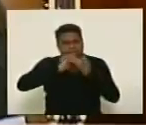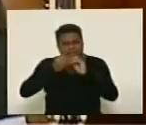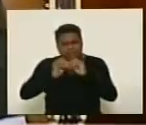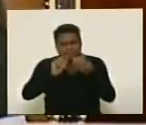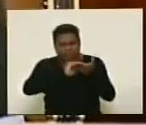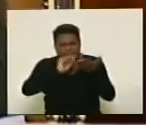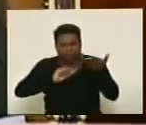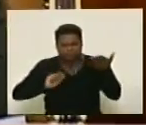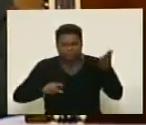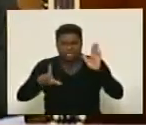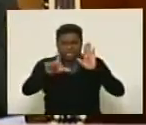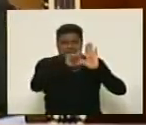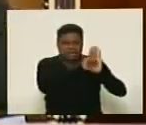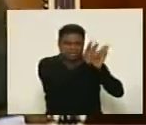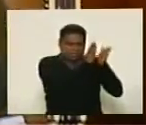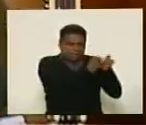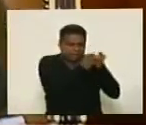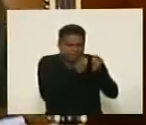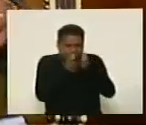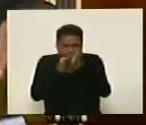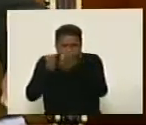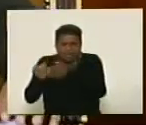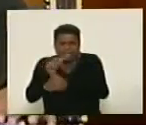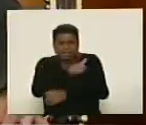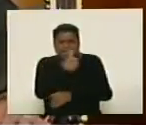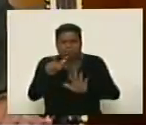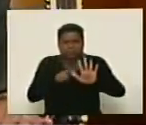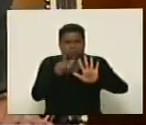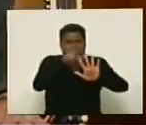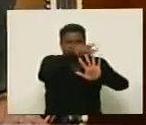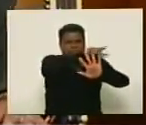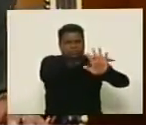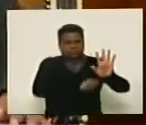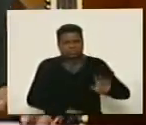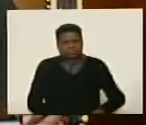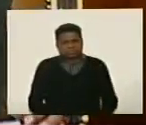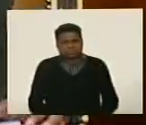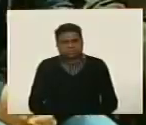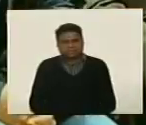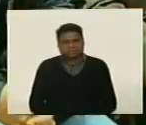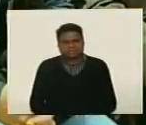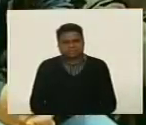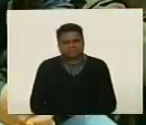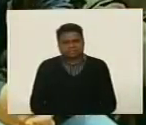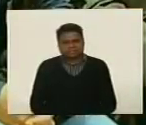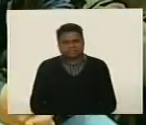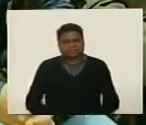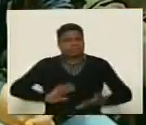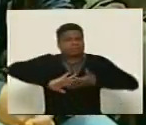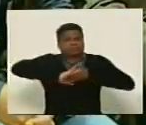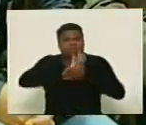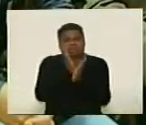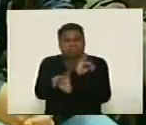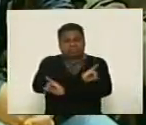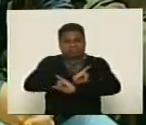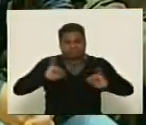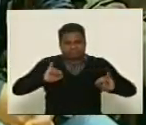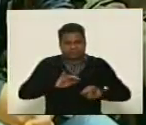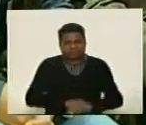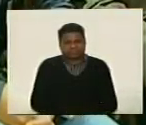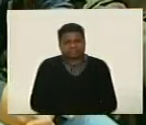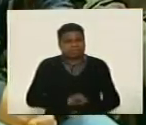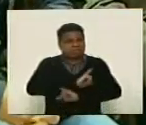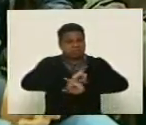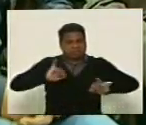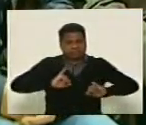el trabajo de cada uno de esos poderes. Siguiente punto, ciudadano secretario. Agotada la materia, presidente. Bueno, agotada la